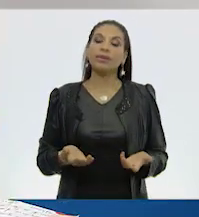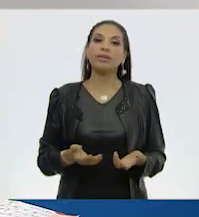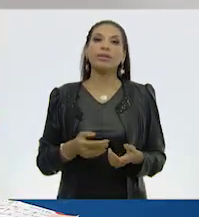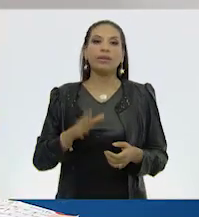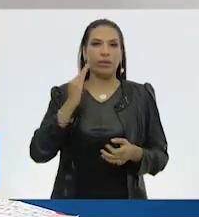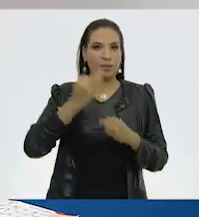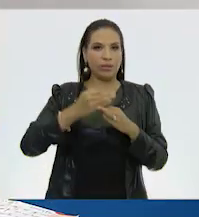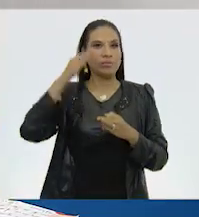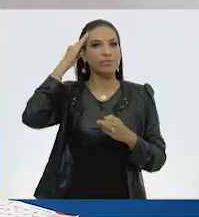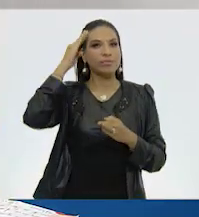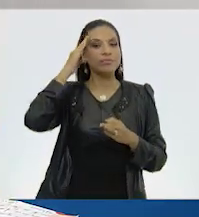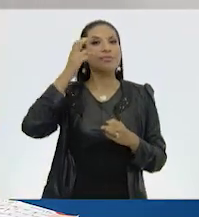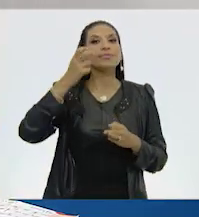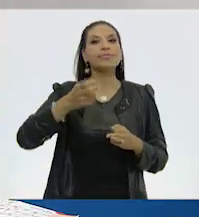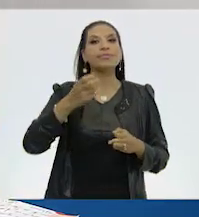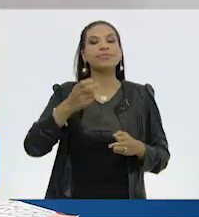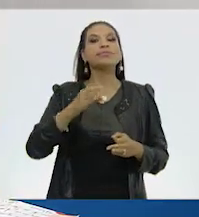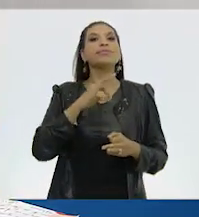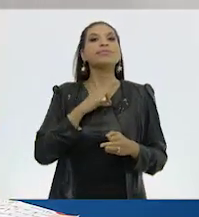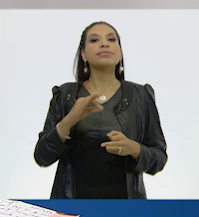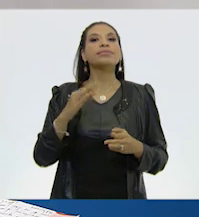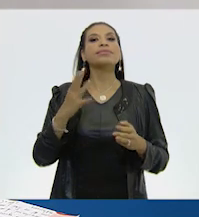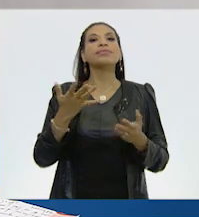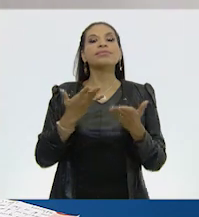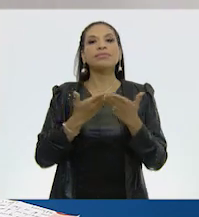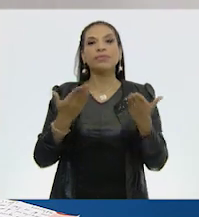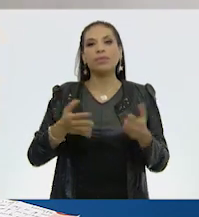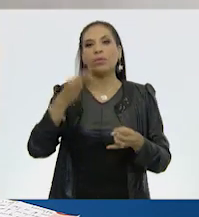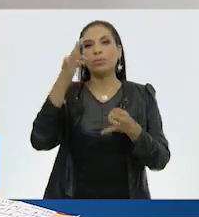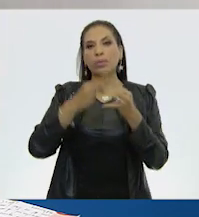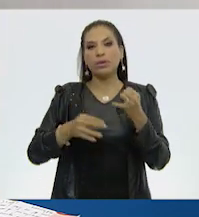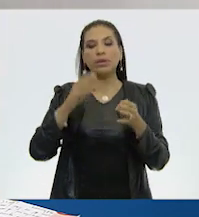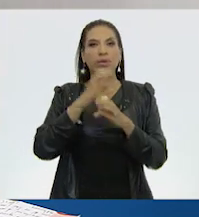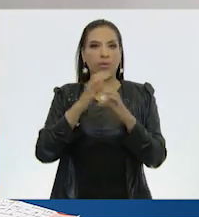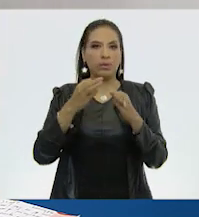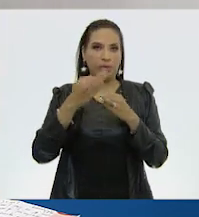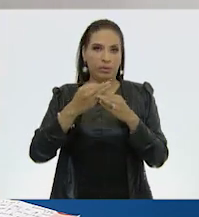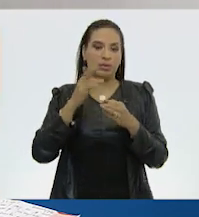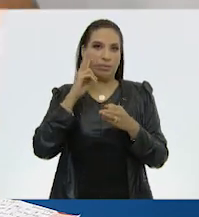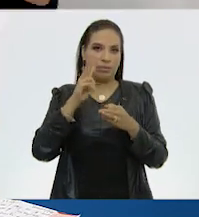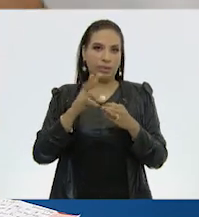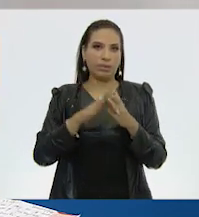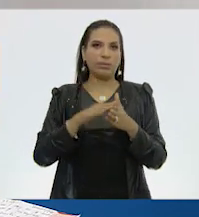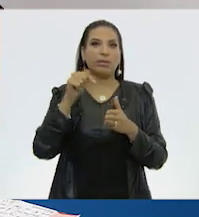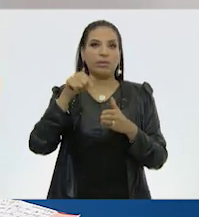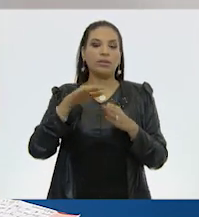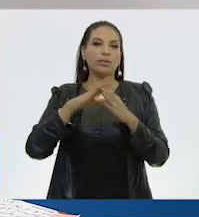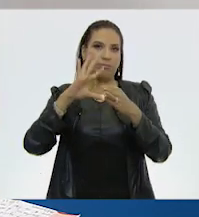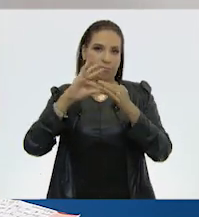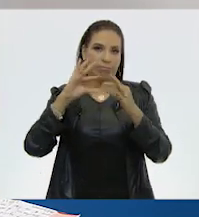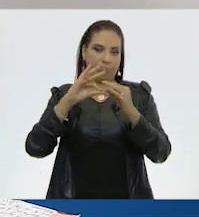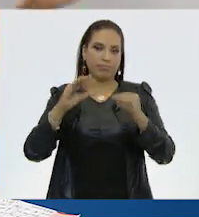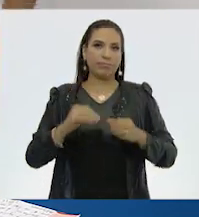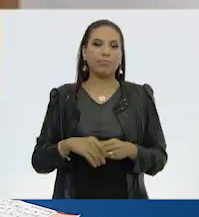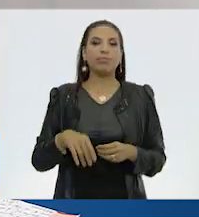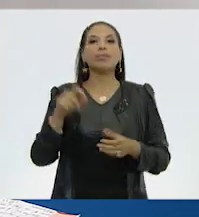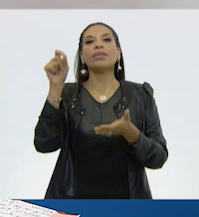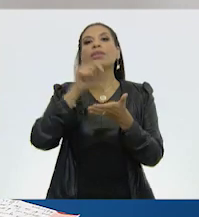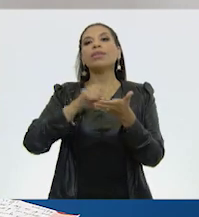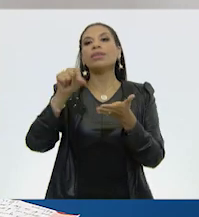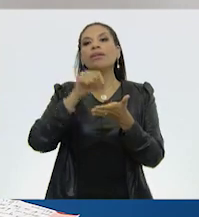hemos reflexionado acerca de esto, podemos pasar al último elemento que abordaremos durante esta sesión, la